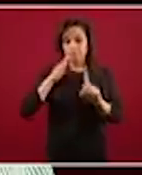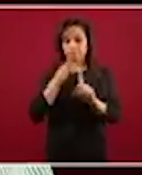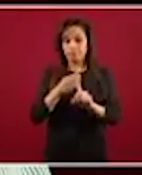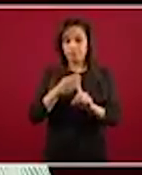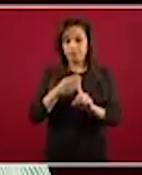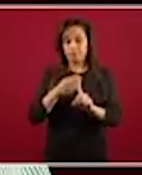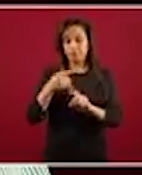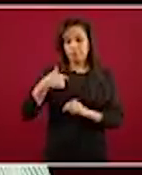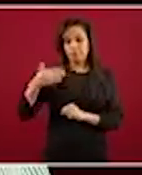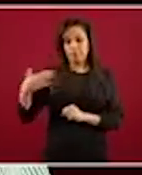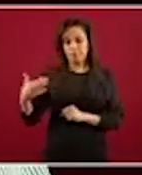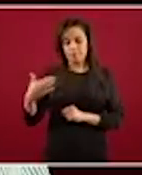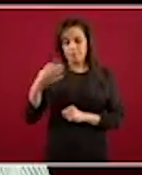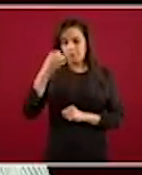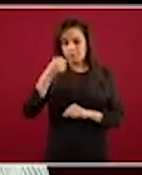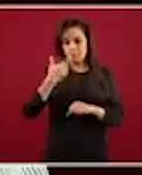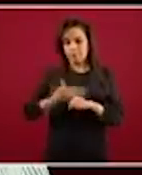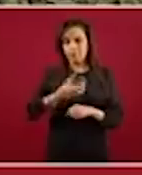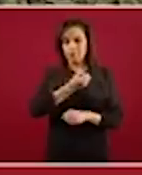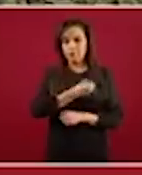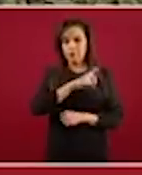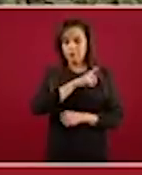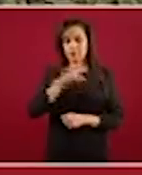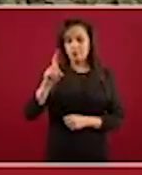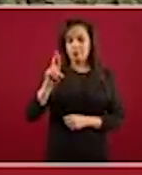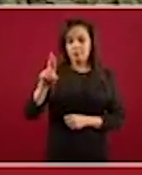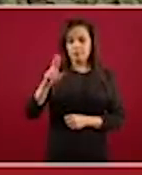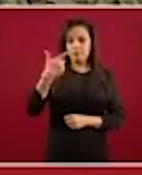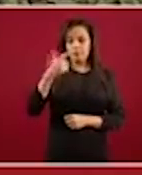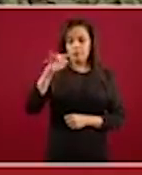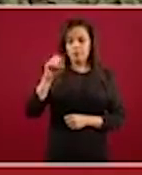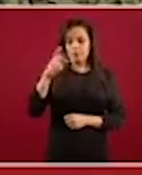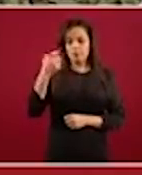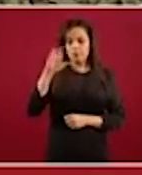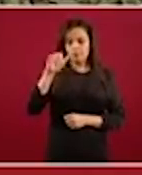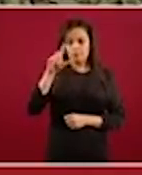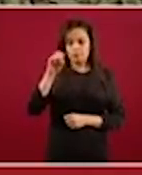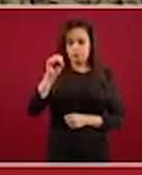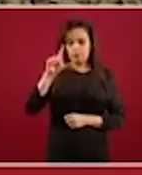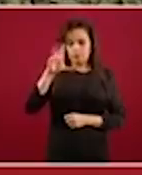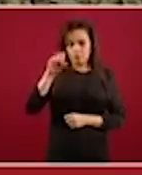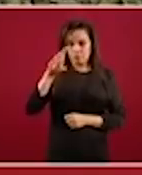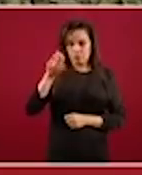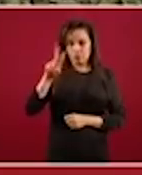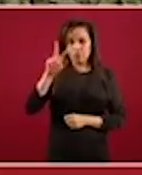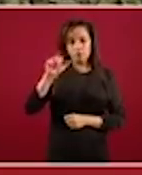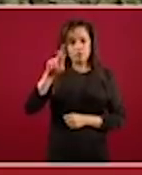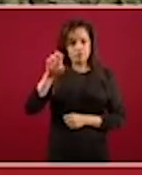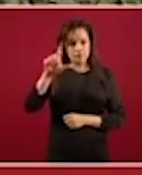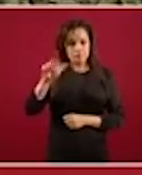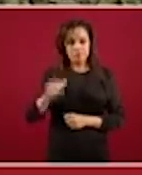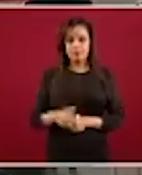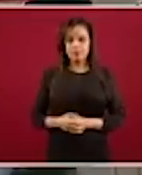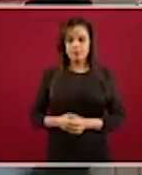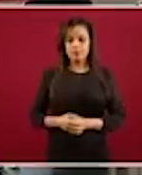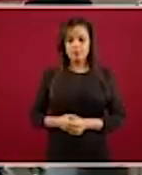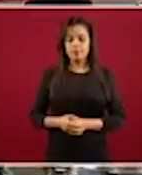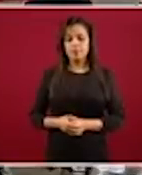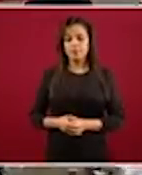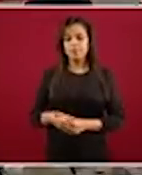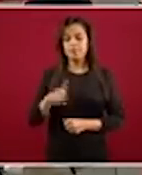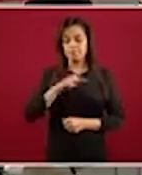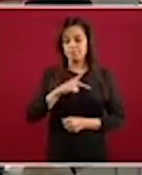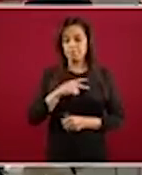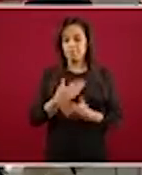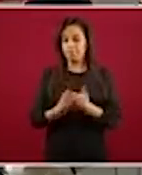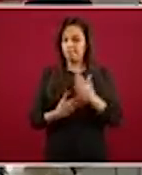está el señor secretario de Salud, el doctor Jorge Carlos Alcocer Varela, y a mi lado izquierdo está